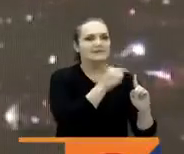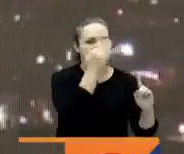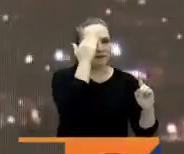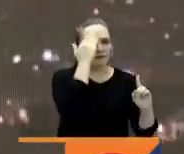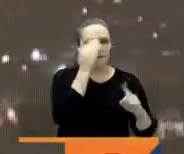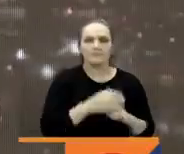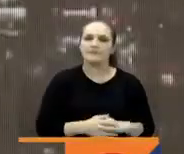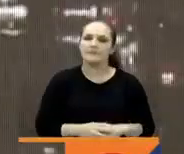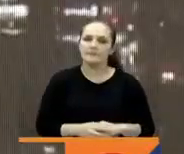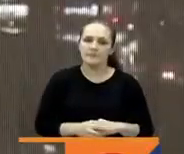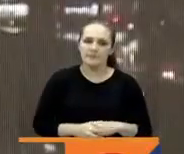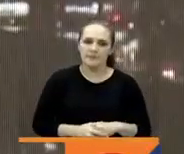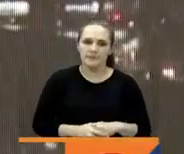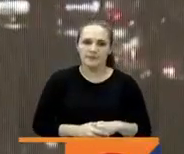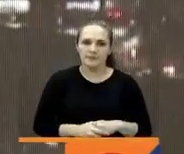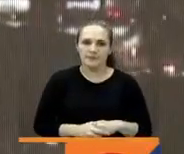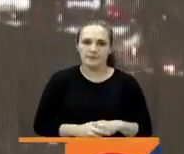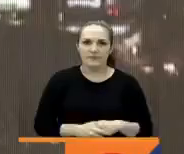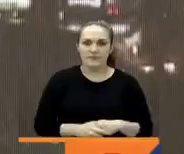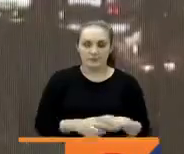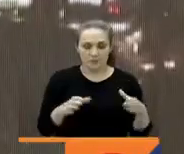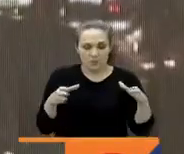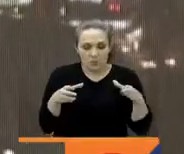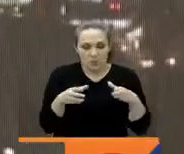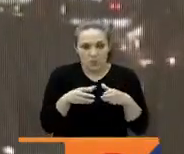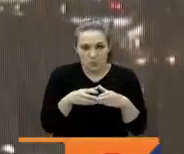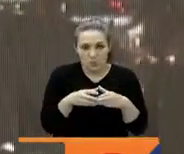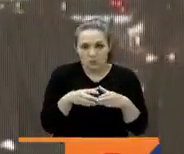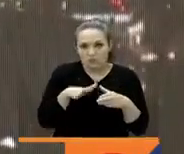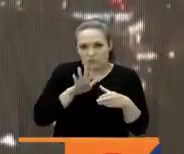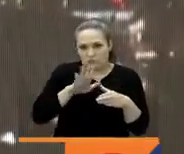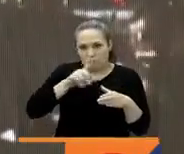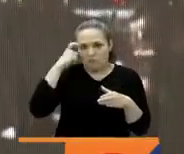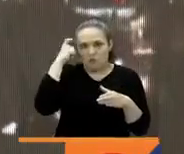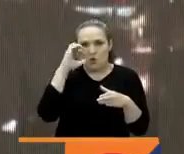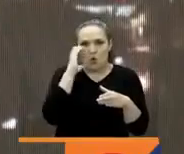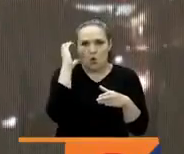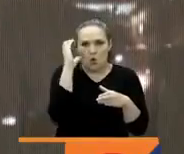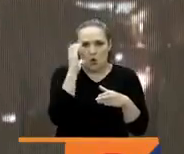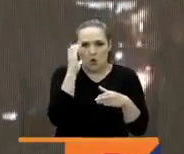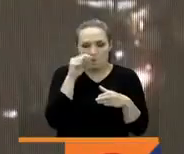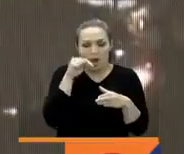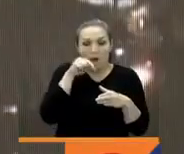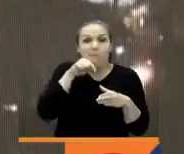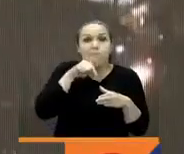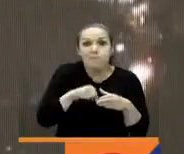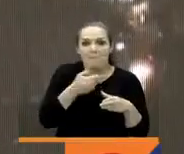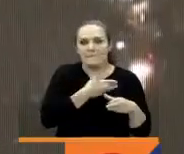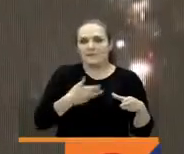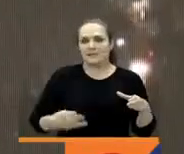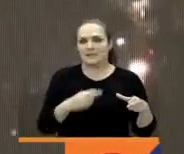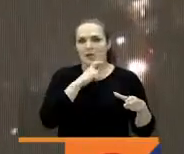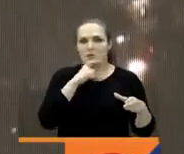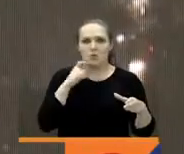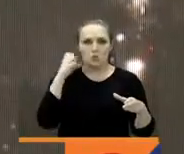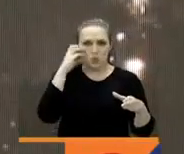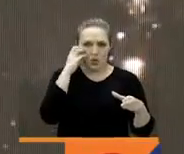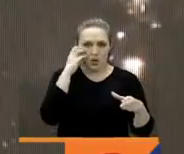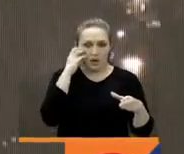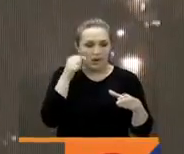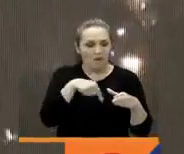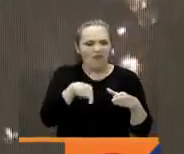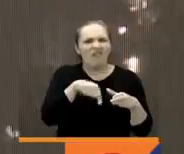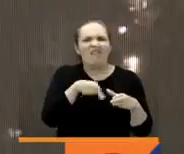una comitiva del gobierno nacional encabezada por el presidente iván duque viajará a corea del sur con el fin de afianzar las relaciones diplomáticas